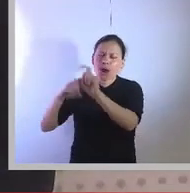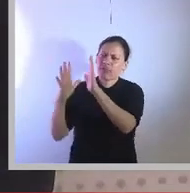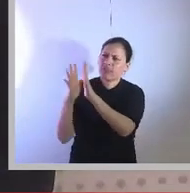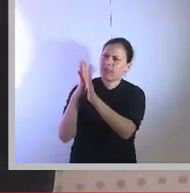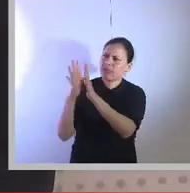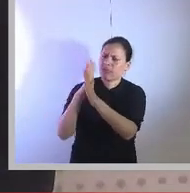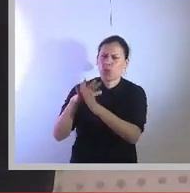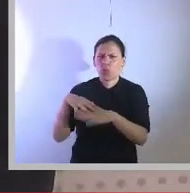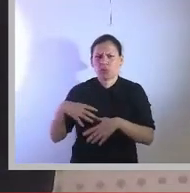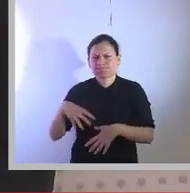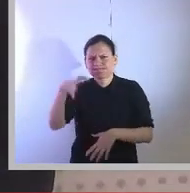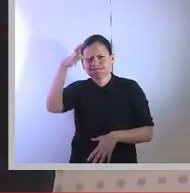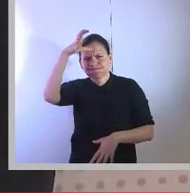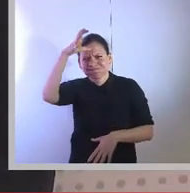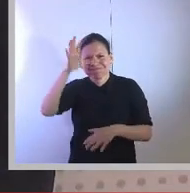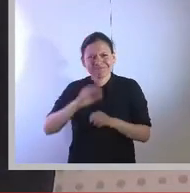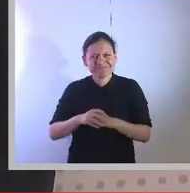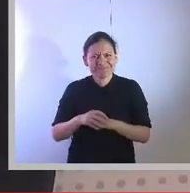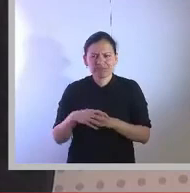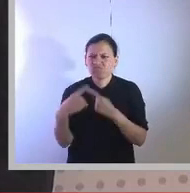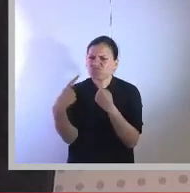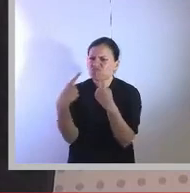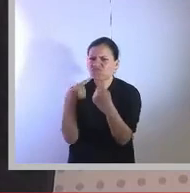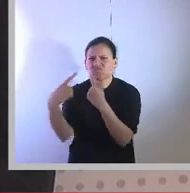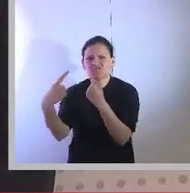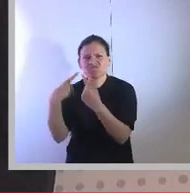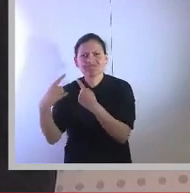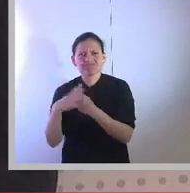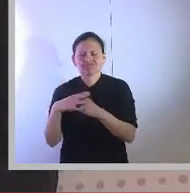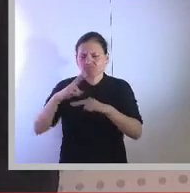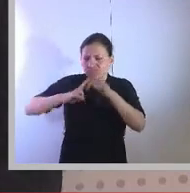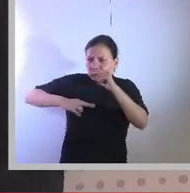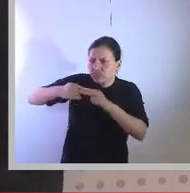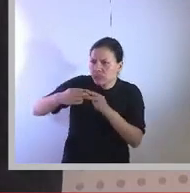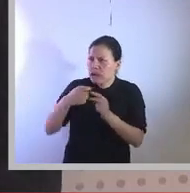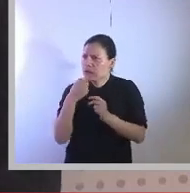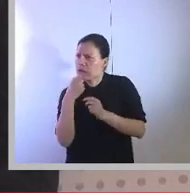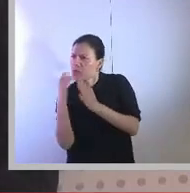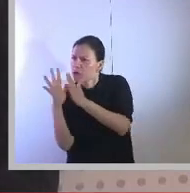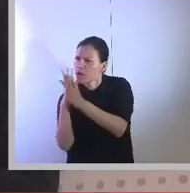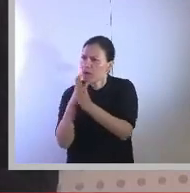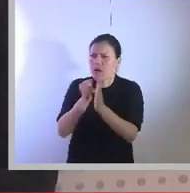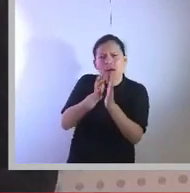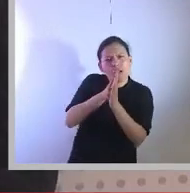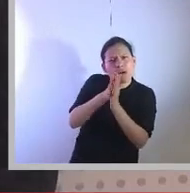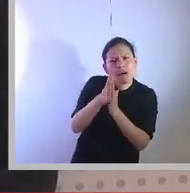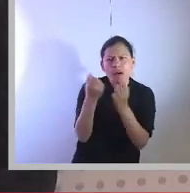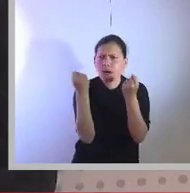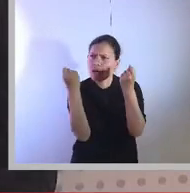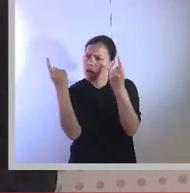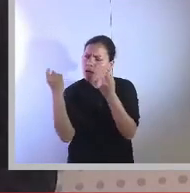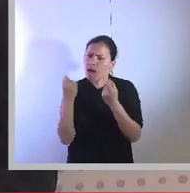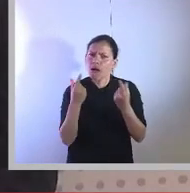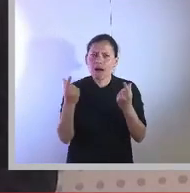enseñado, pero que a través del diálogo, del entendimiento, de la